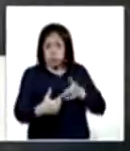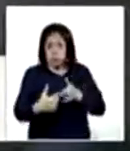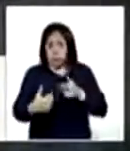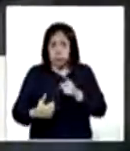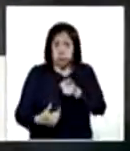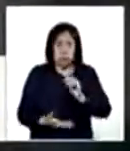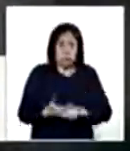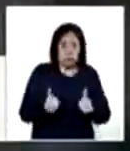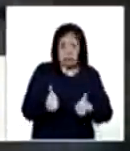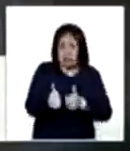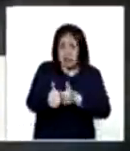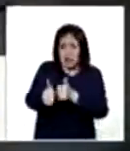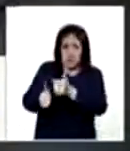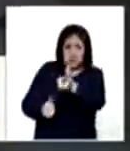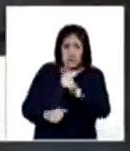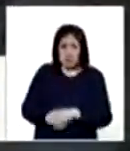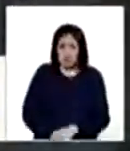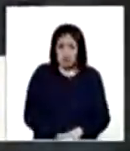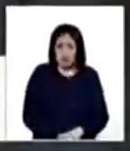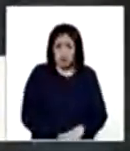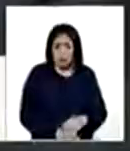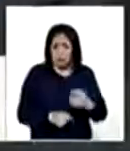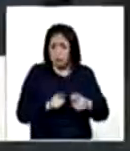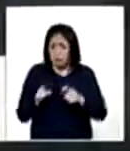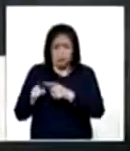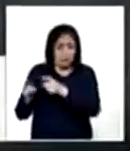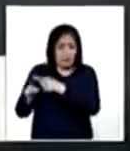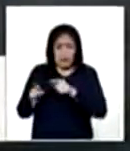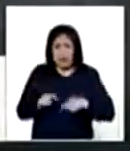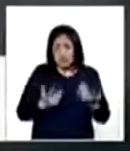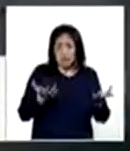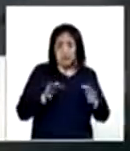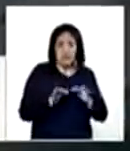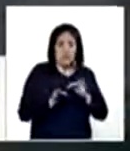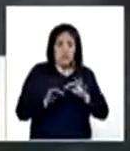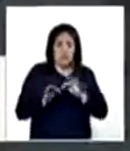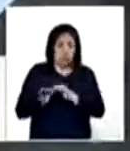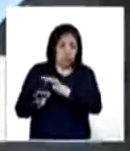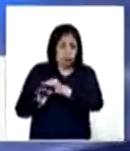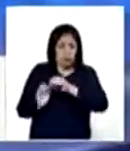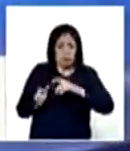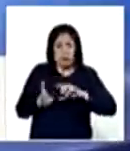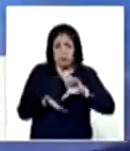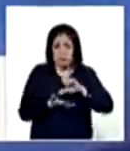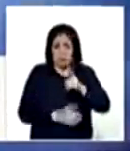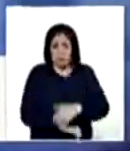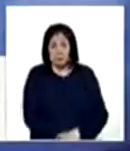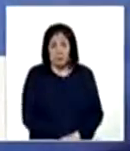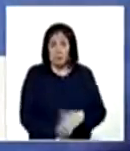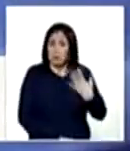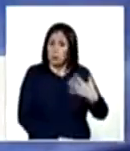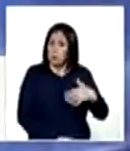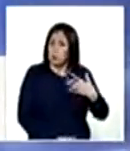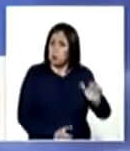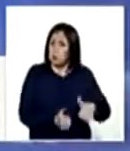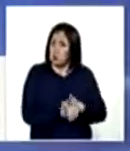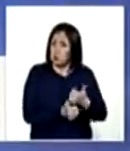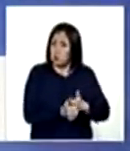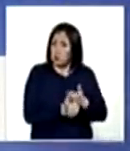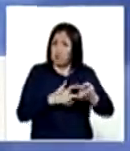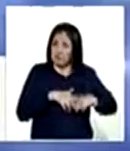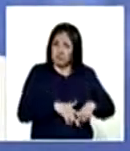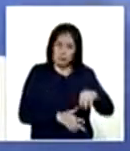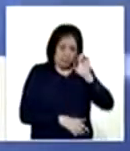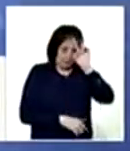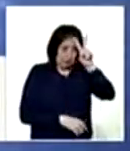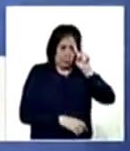han estado siguiéndola por varios distritos de Lima. La persecución inició en el distrito de La Victoria